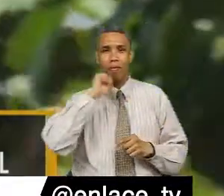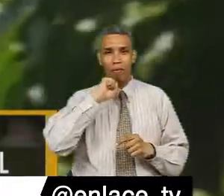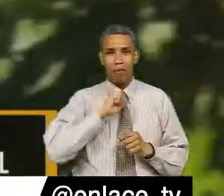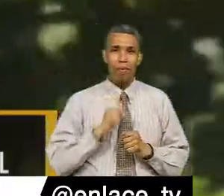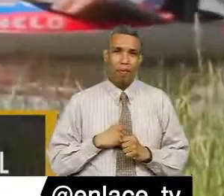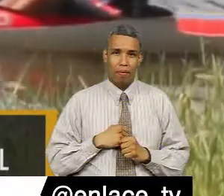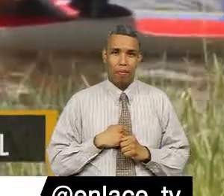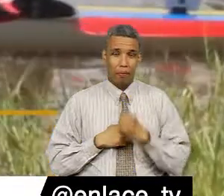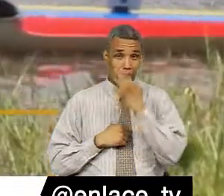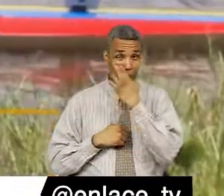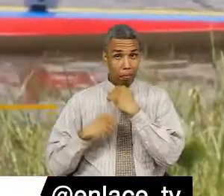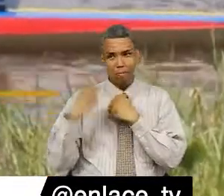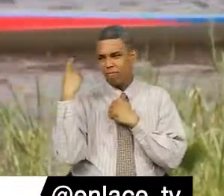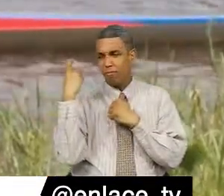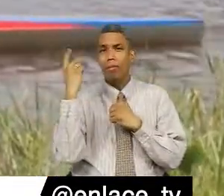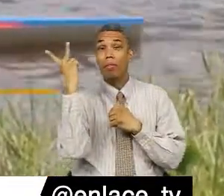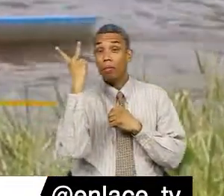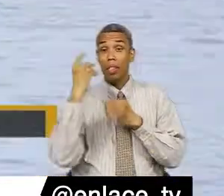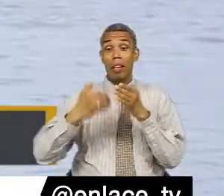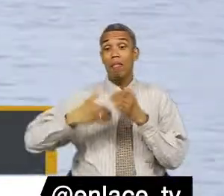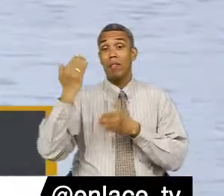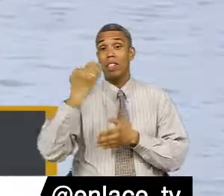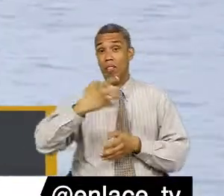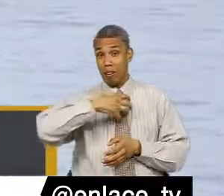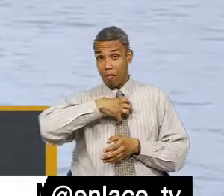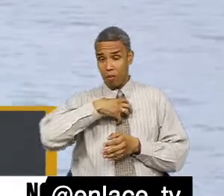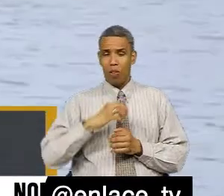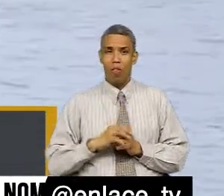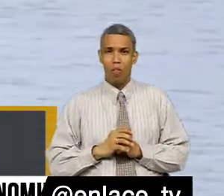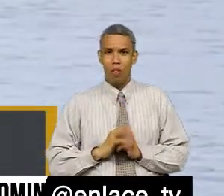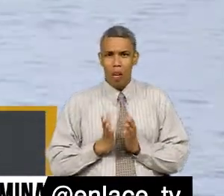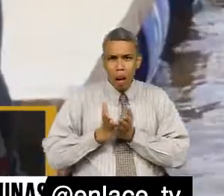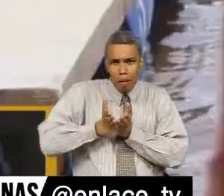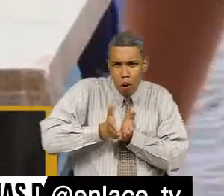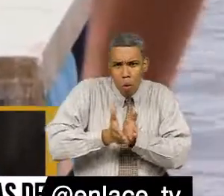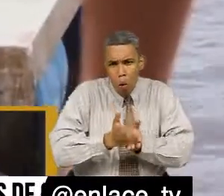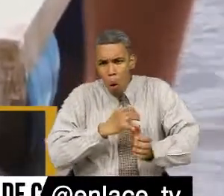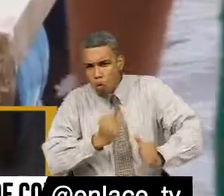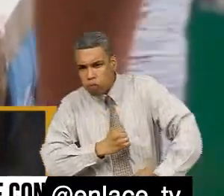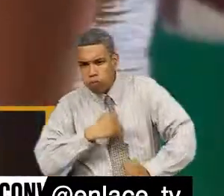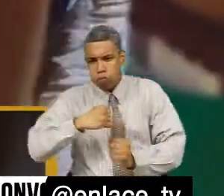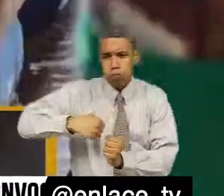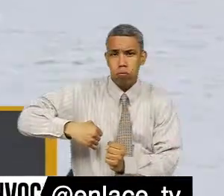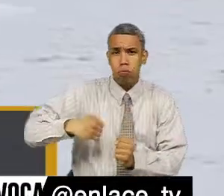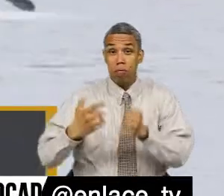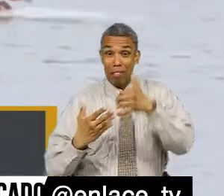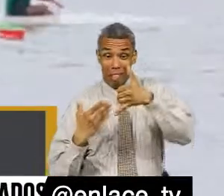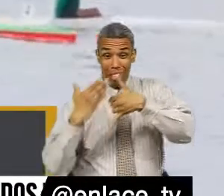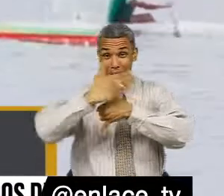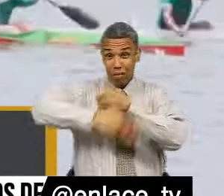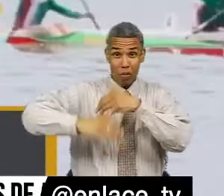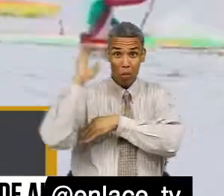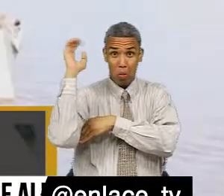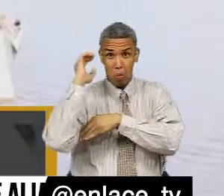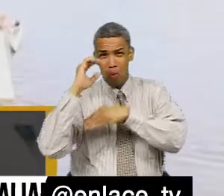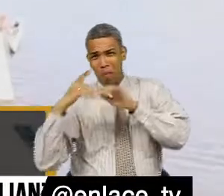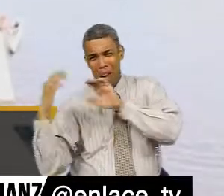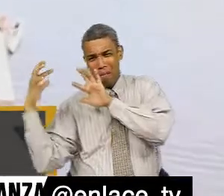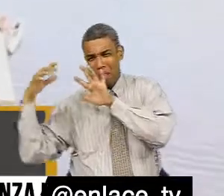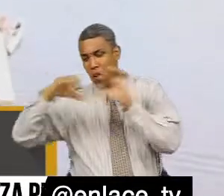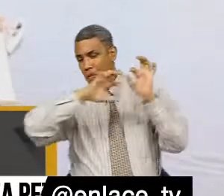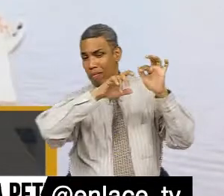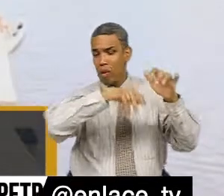deportivas desde el viernes 23 de septiembre. Los deportistas han demostrado que Barranca Bermeja es uno de los mejores escenarios para practicar el canotaje. Bueno, lo